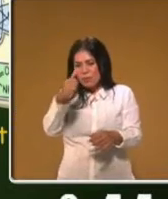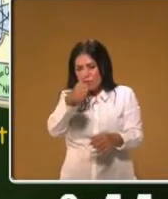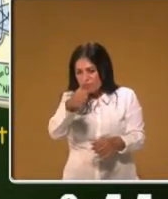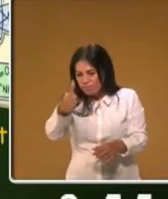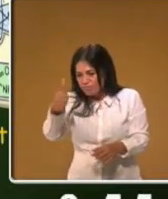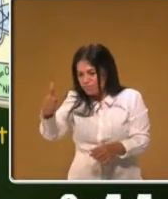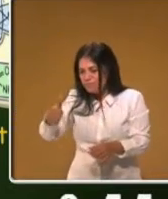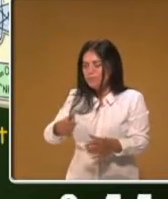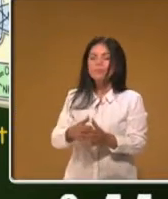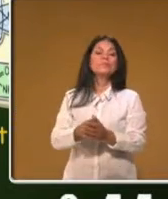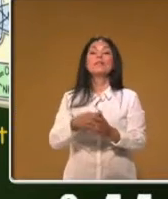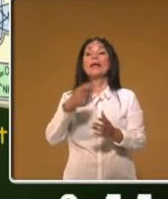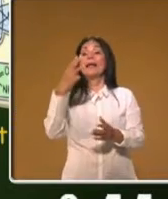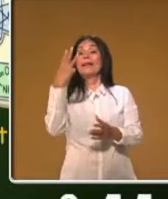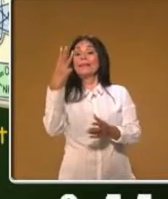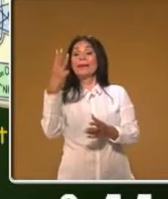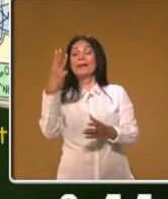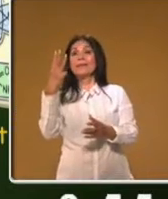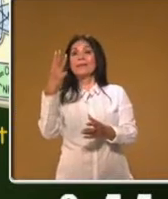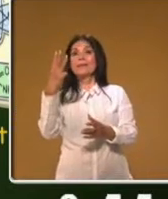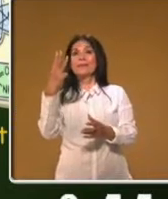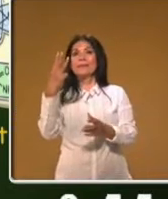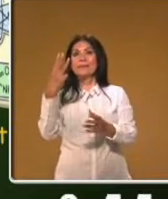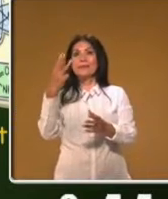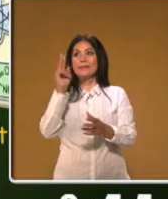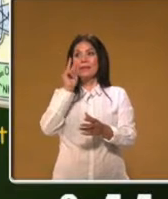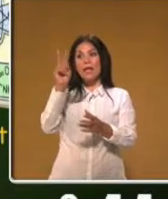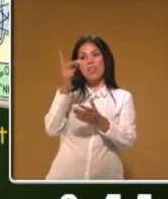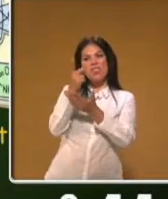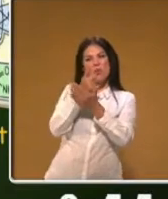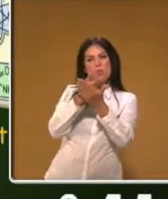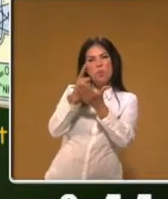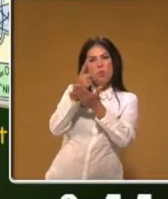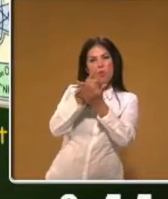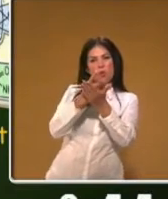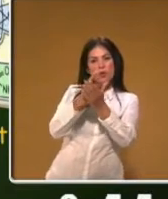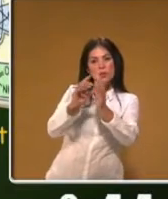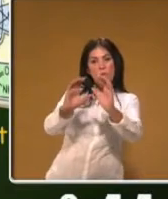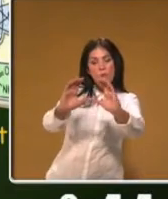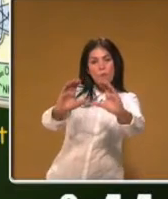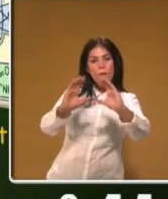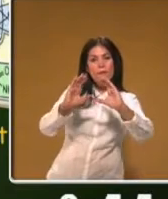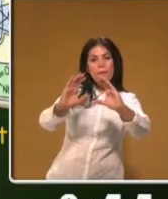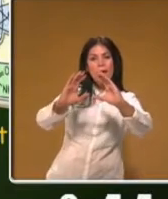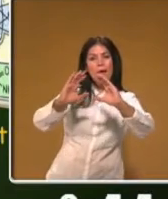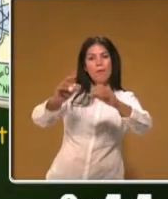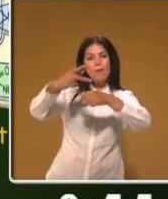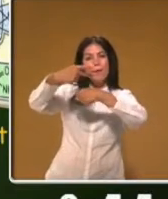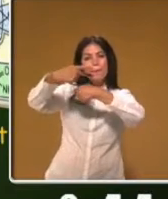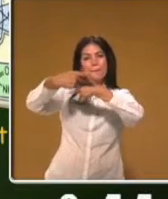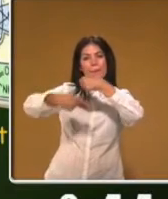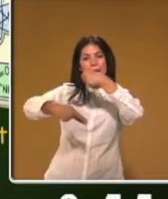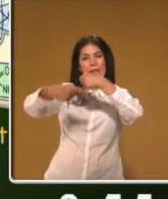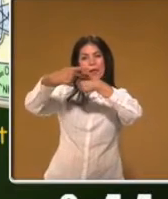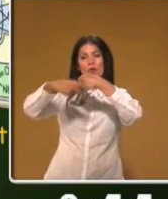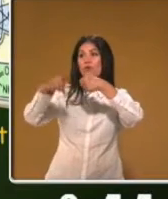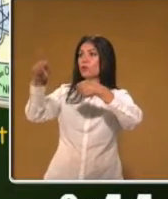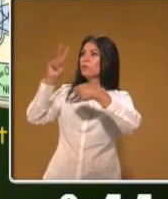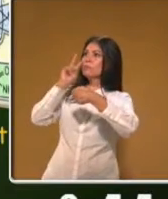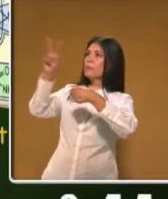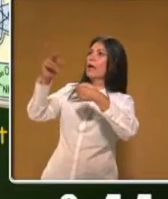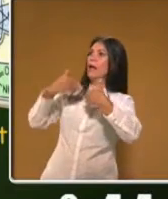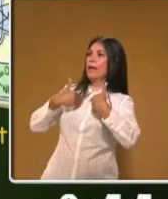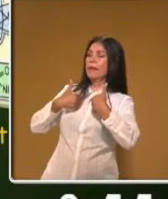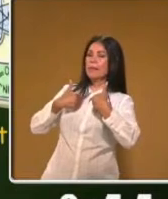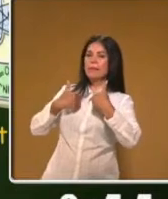Del número 3, los códigos de peligro, que tenemos que estar bien, bien identificados con ellos porque esto, por